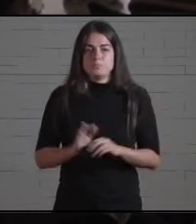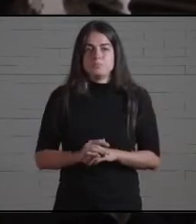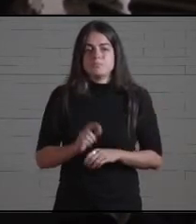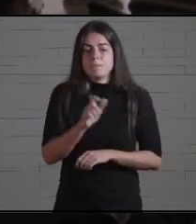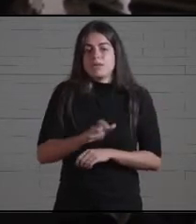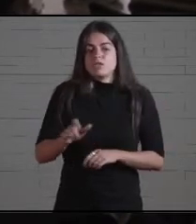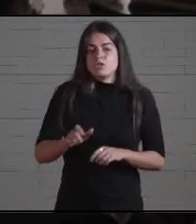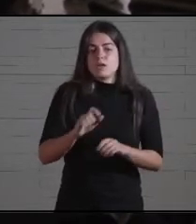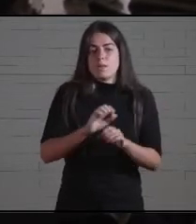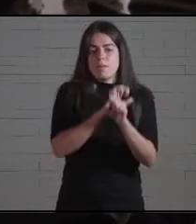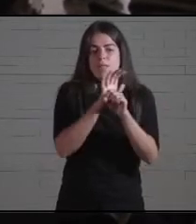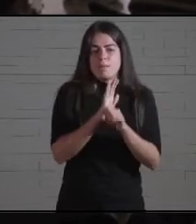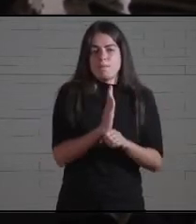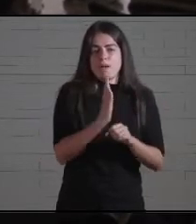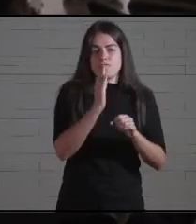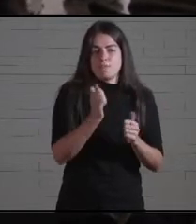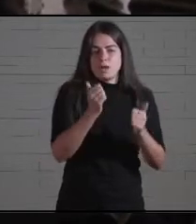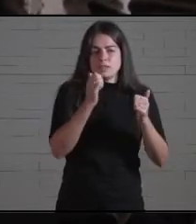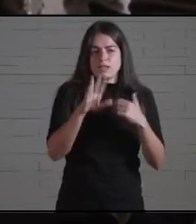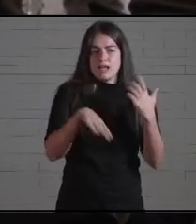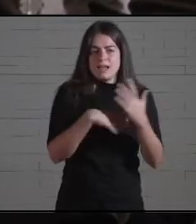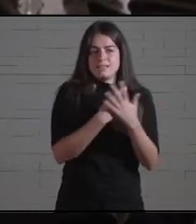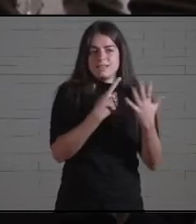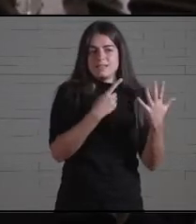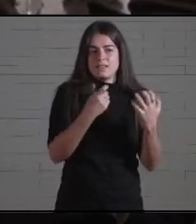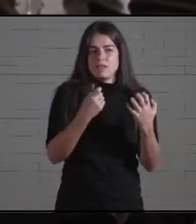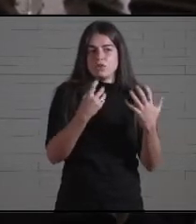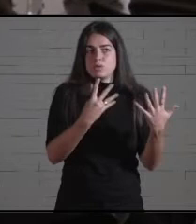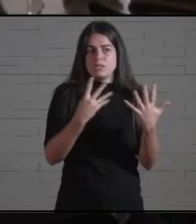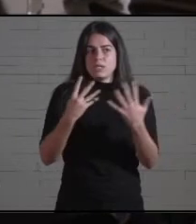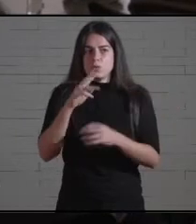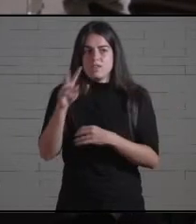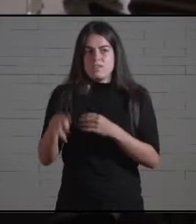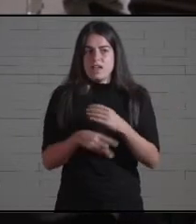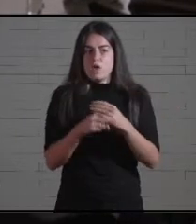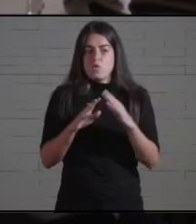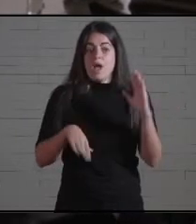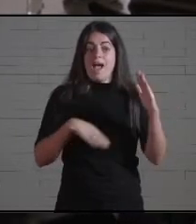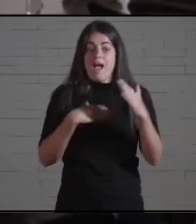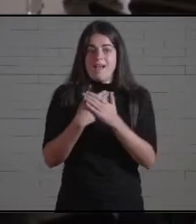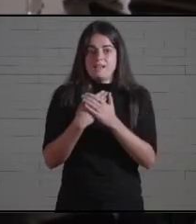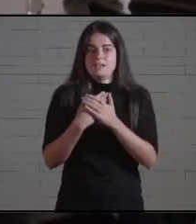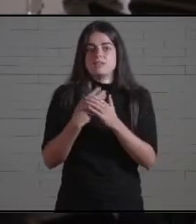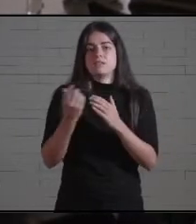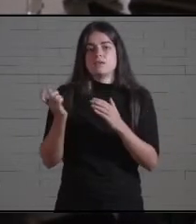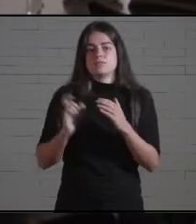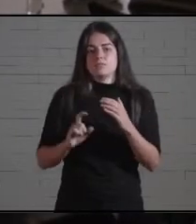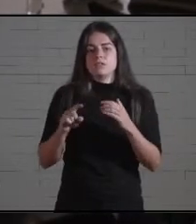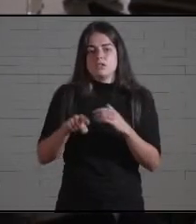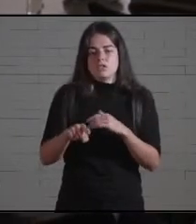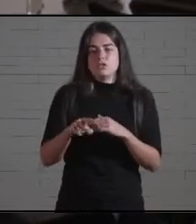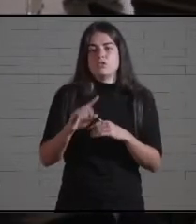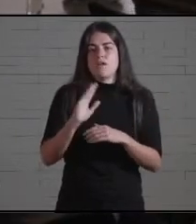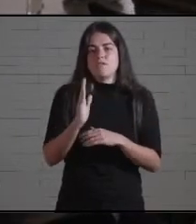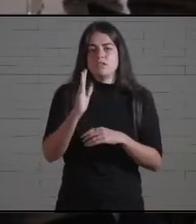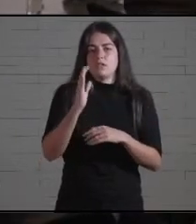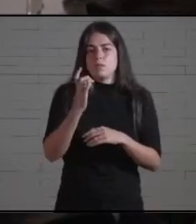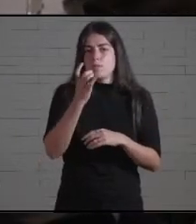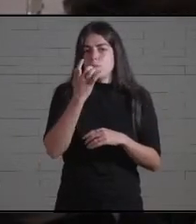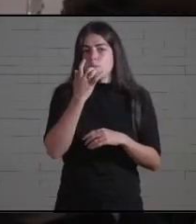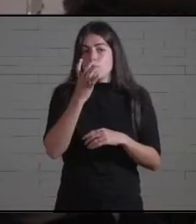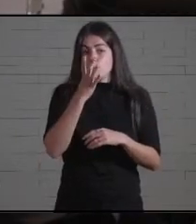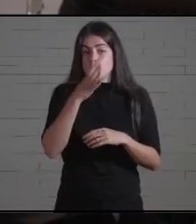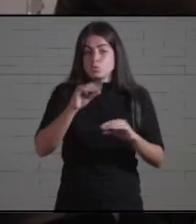por la pandemia son las que ingresan hasta 699 euros, porque la pandemia ha aumentado sus responsabilidades de